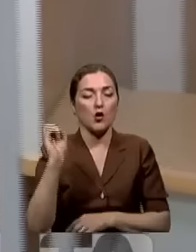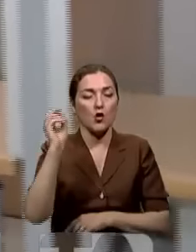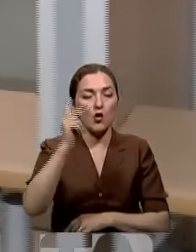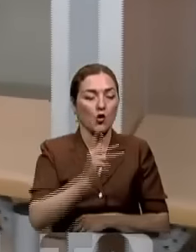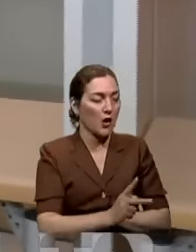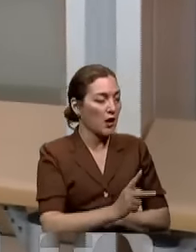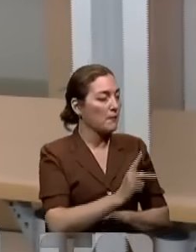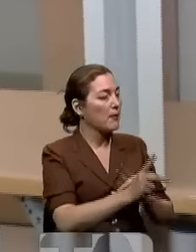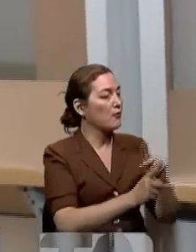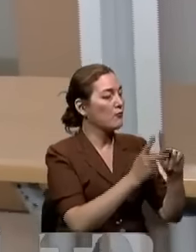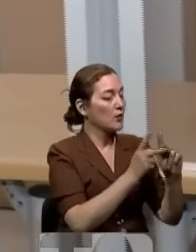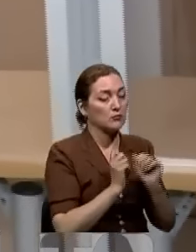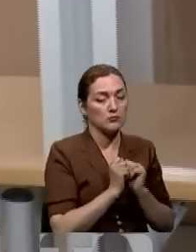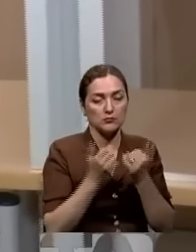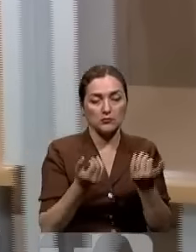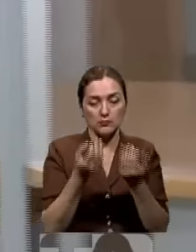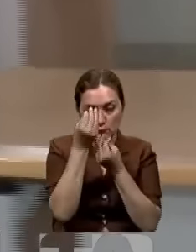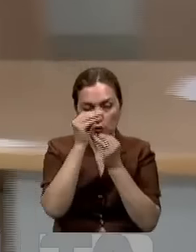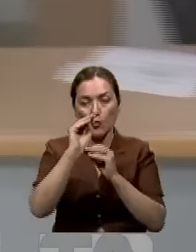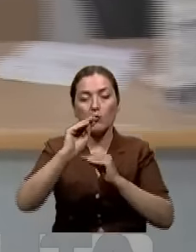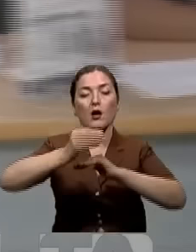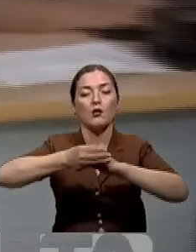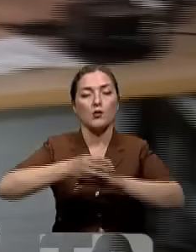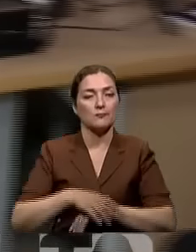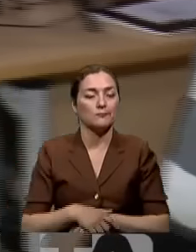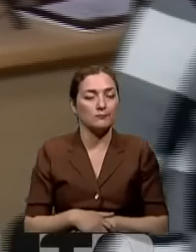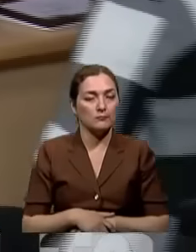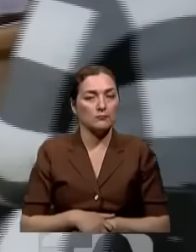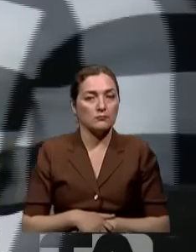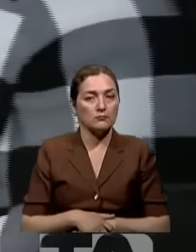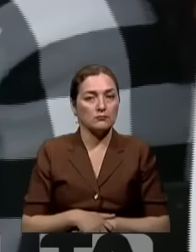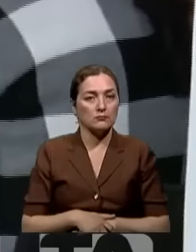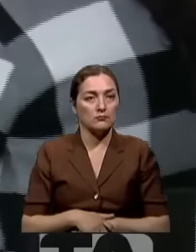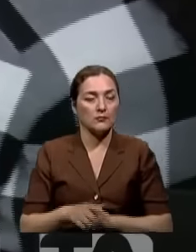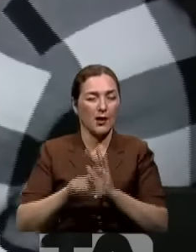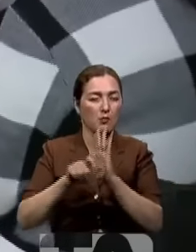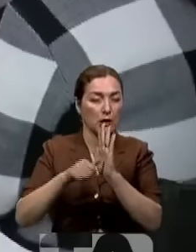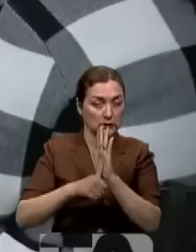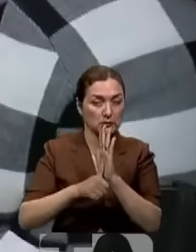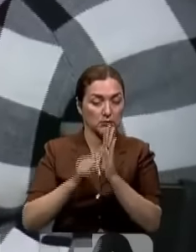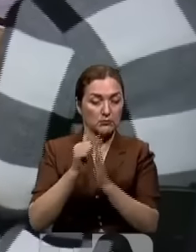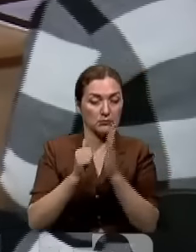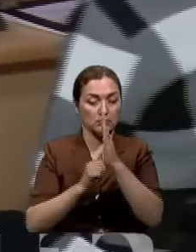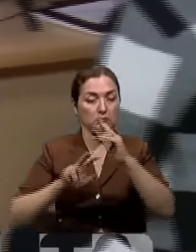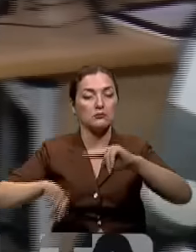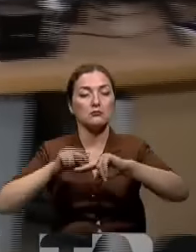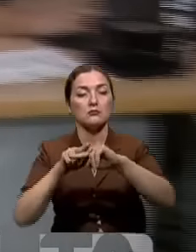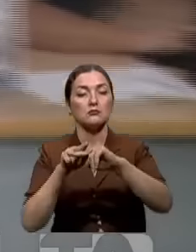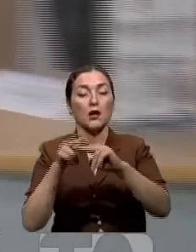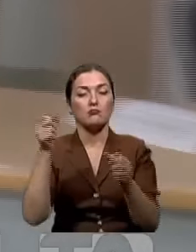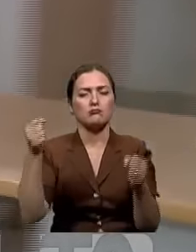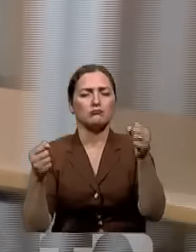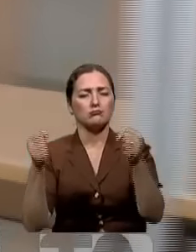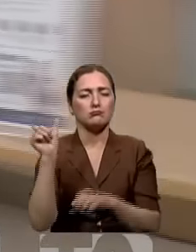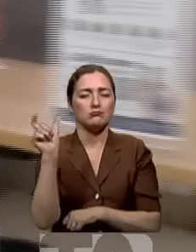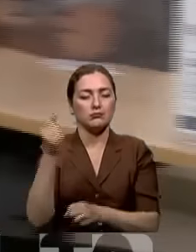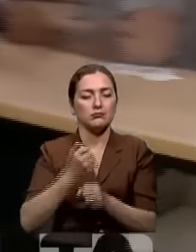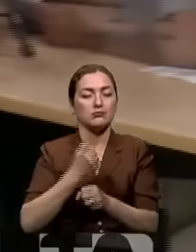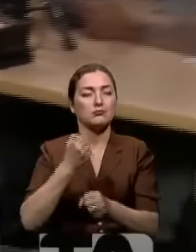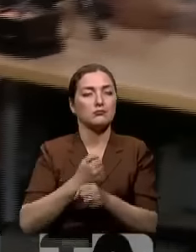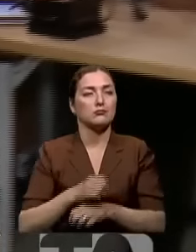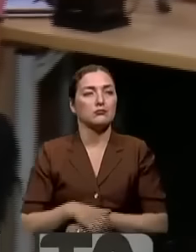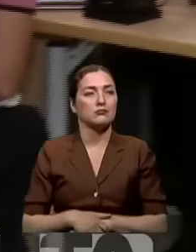gracias. Y por contarles también una información adicional que a la par, igual que el Registro Civil, la Agencia Nacional de Tránsito también está